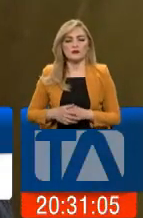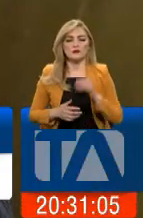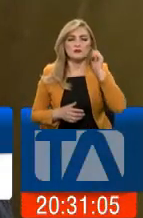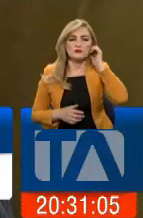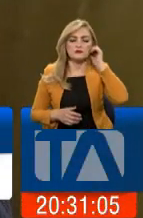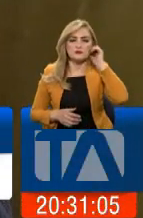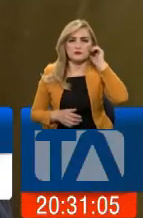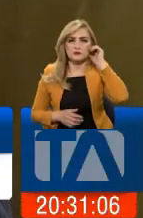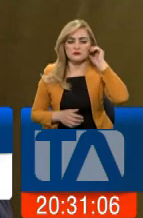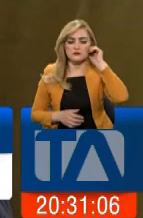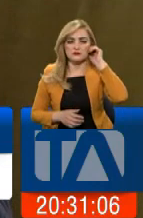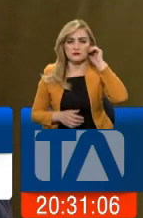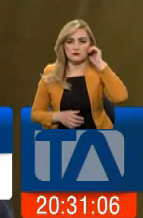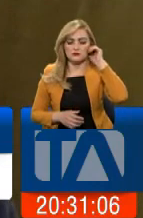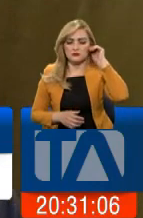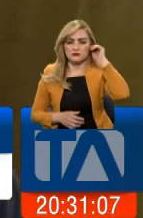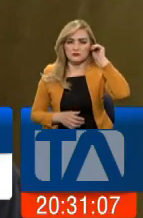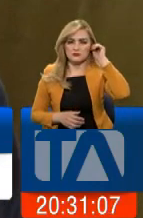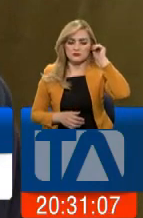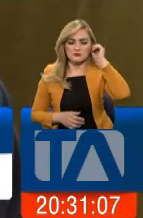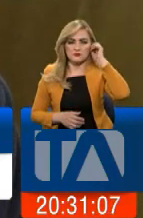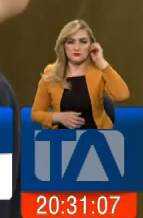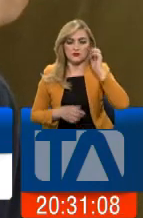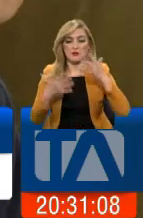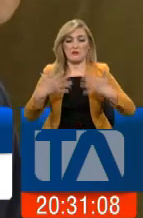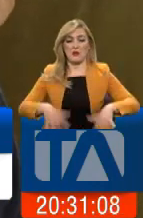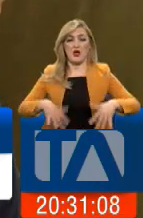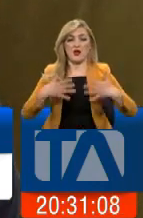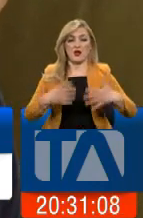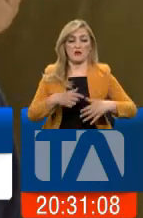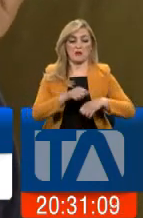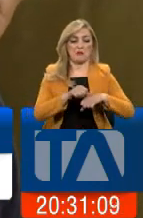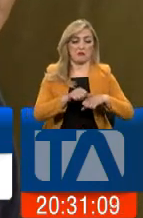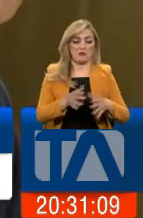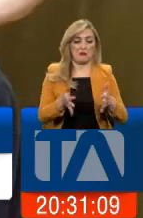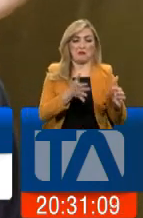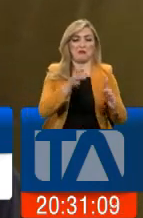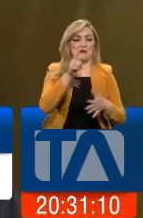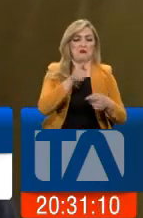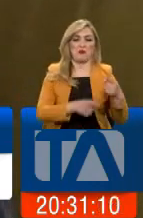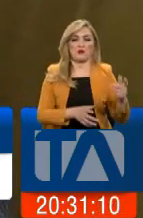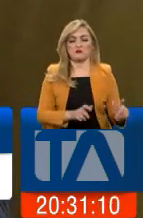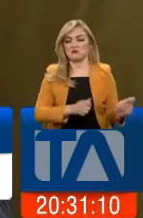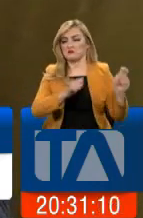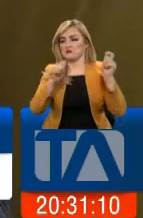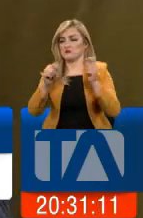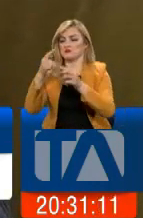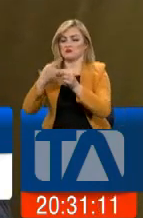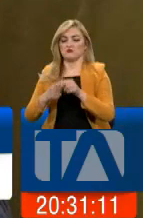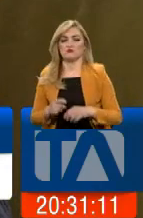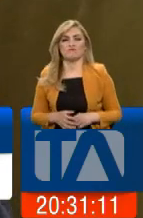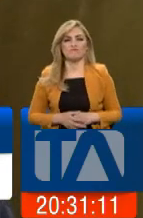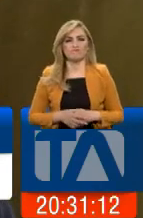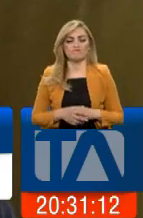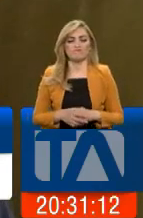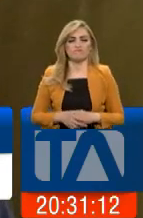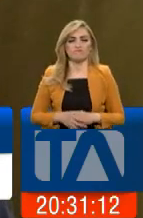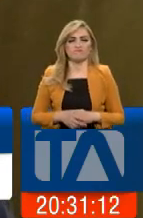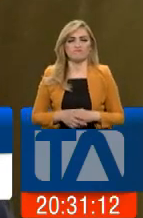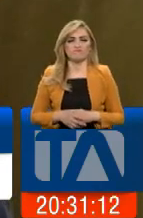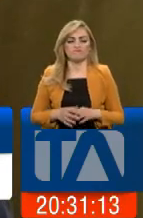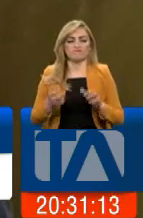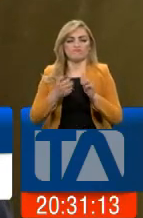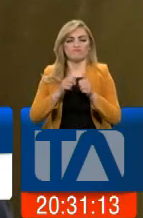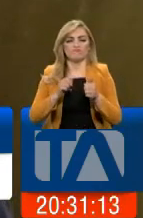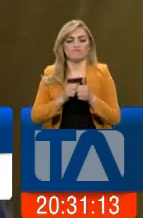con sintomatología más grave COVID tienen que ir a Quito a buscar una cama, y en este momento, por la saturación que existe,